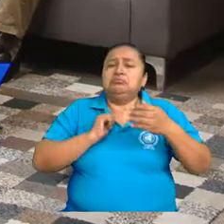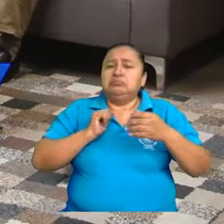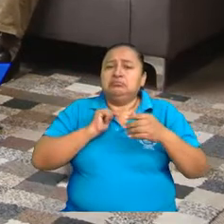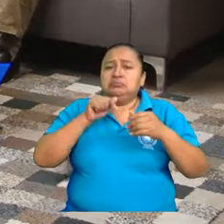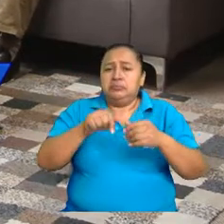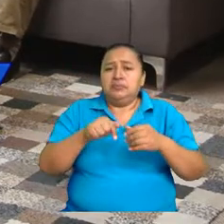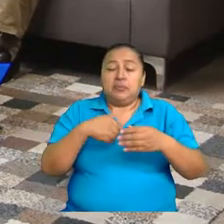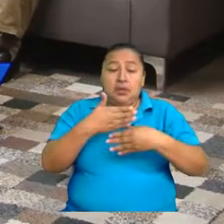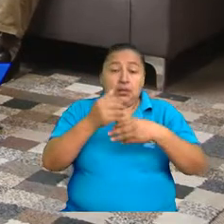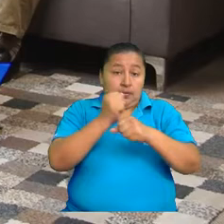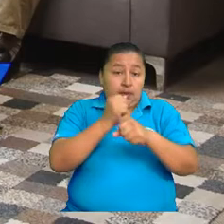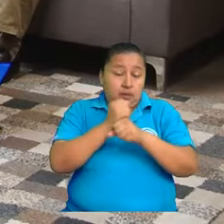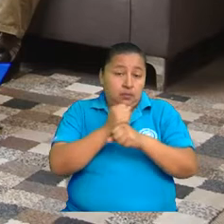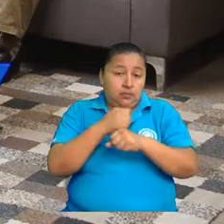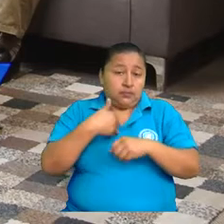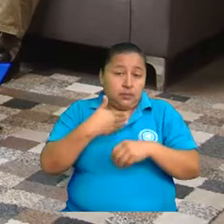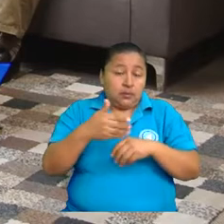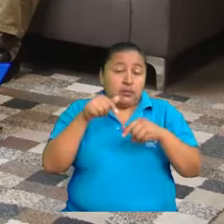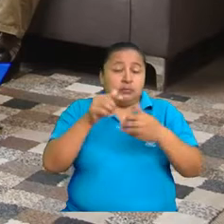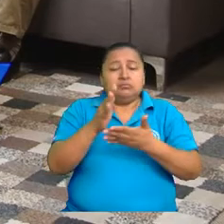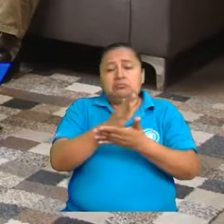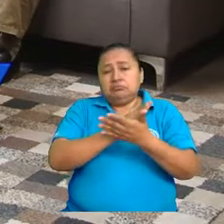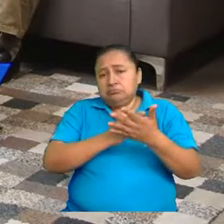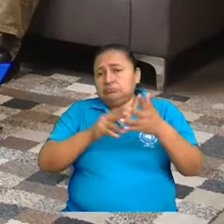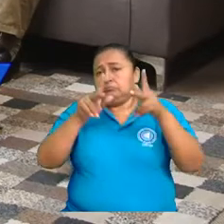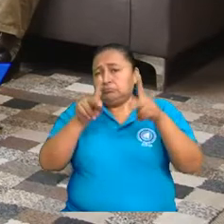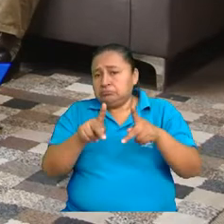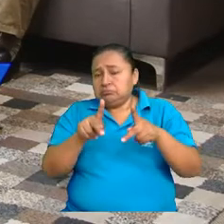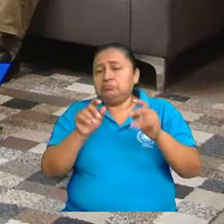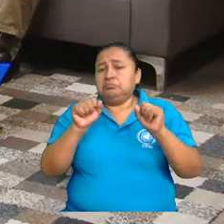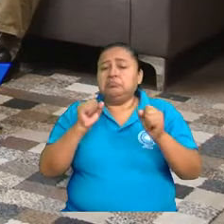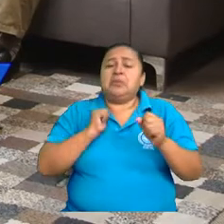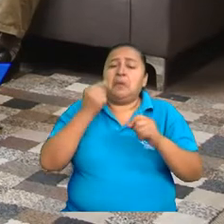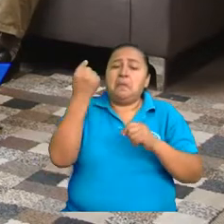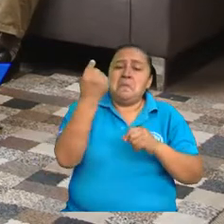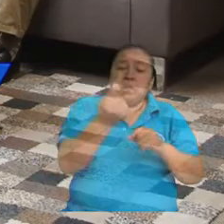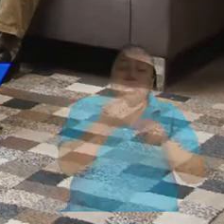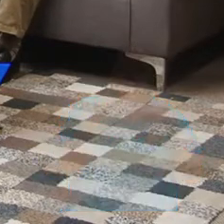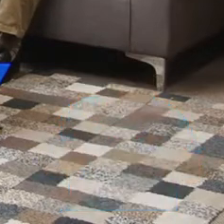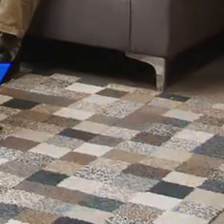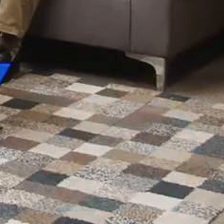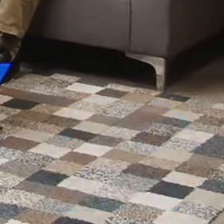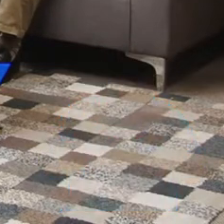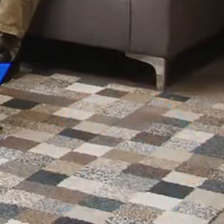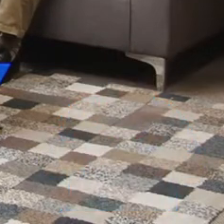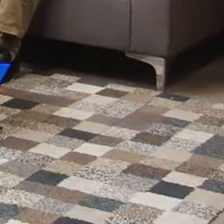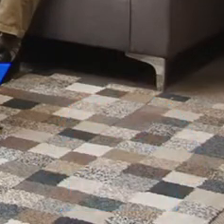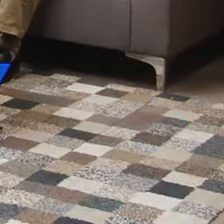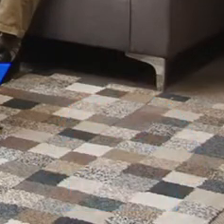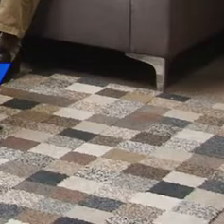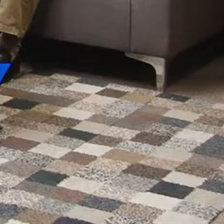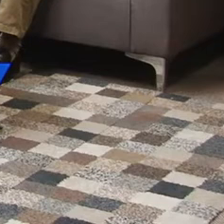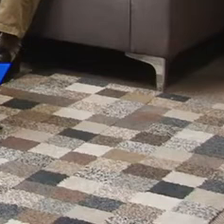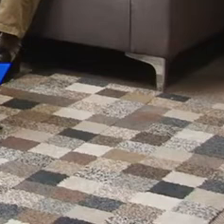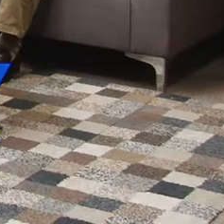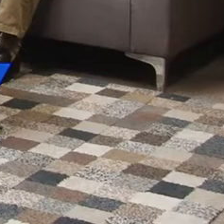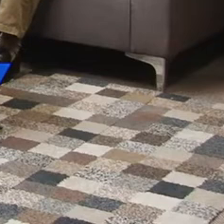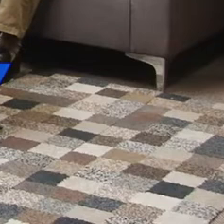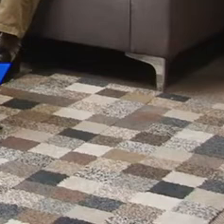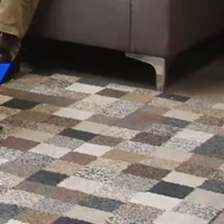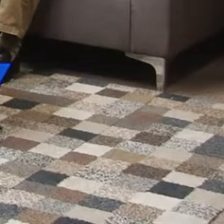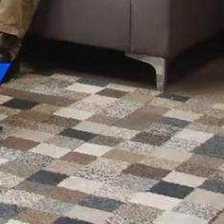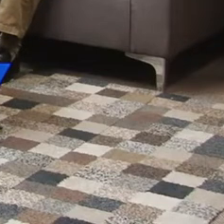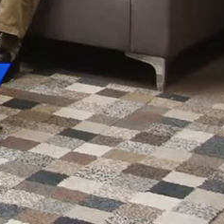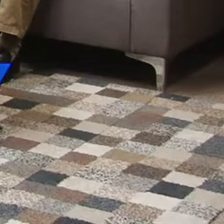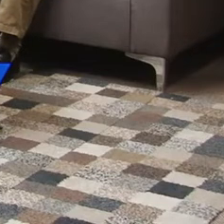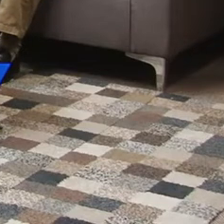más tempranamente posible. Hay algunas personas que pueden ingresar al país por punto ciego, que digamos, por ejemplo, en Costa